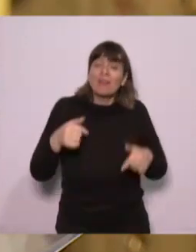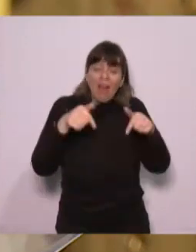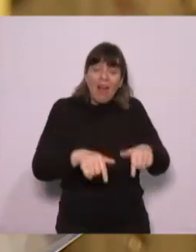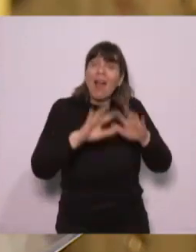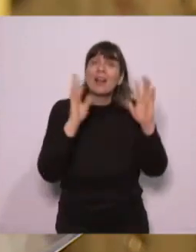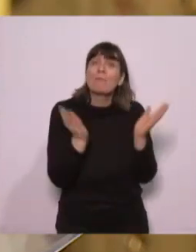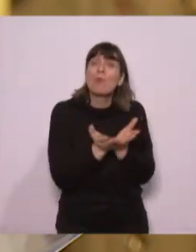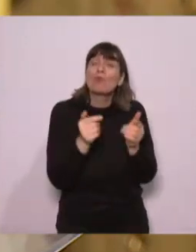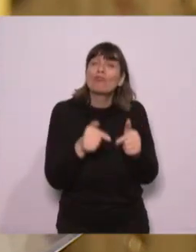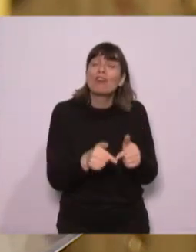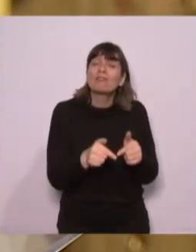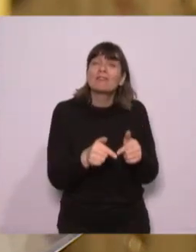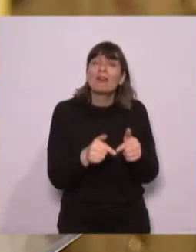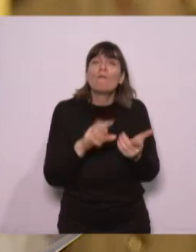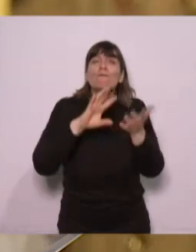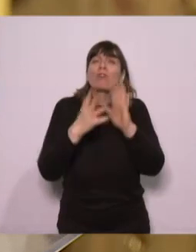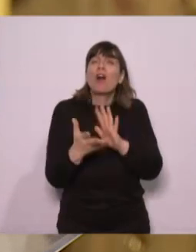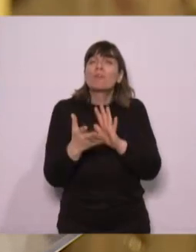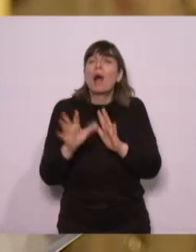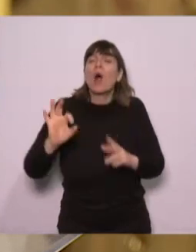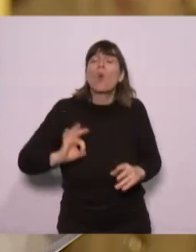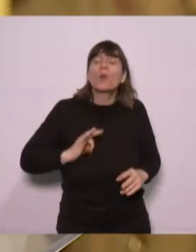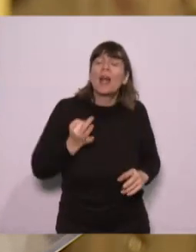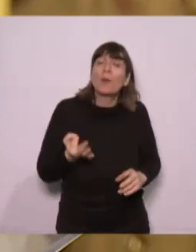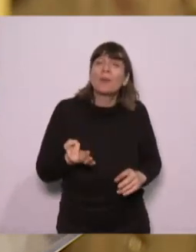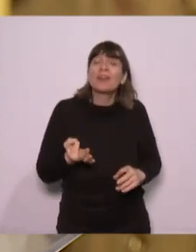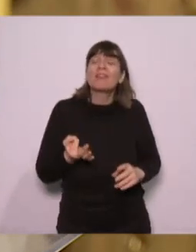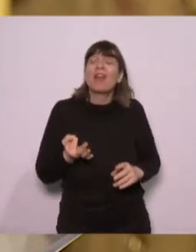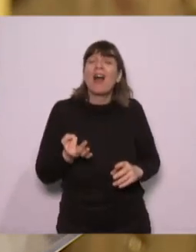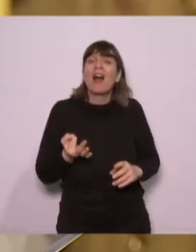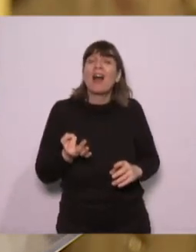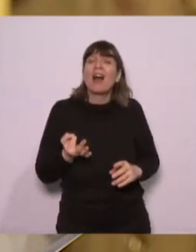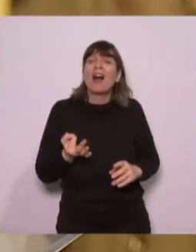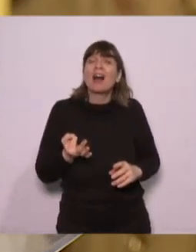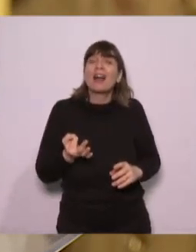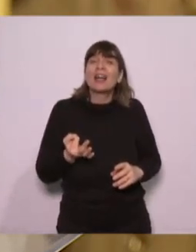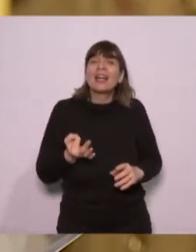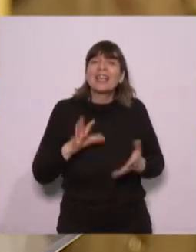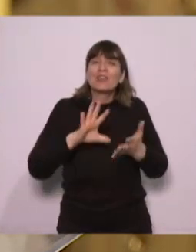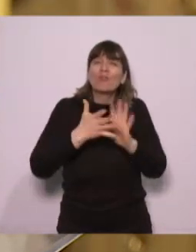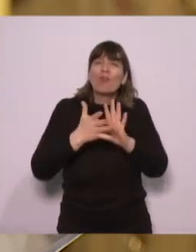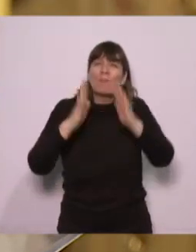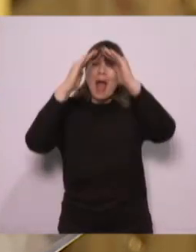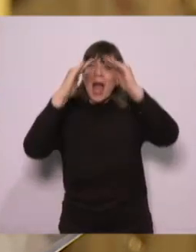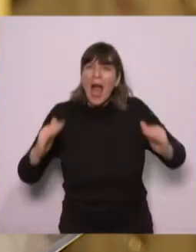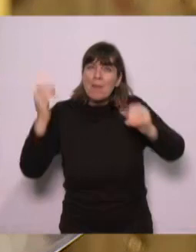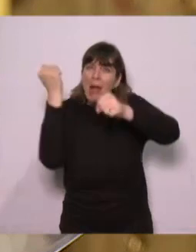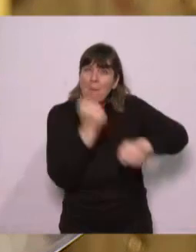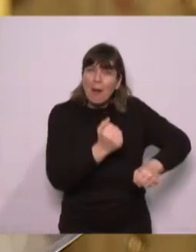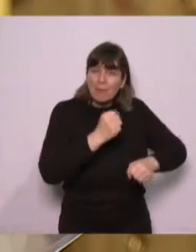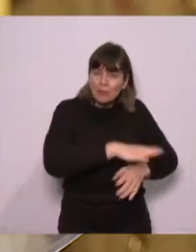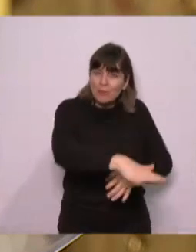tierra como una vida en carpa de campamento.